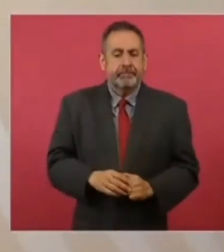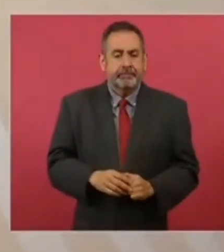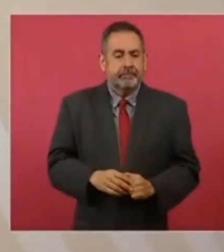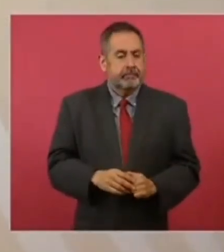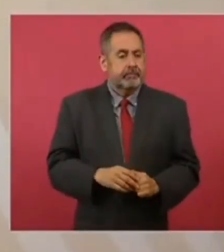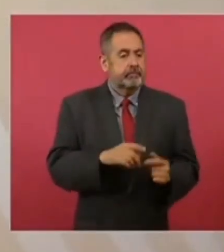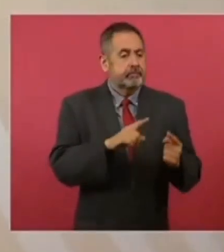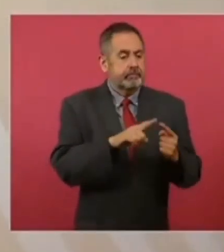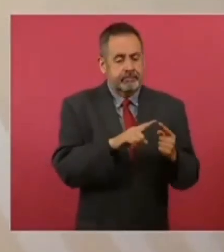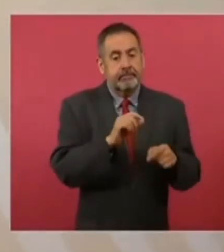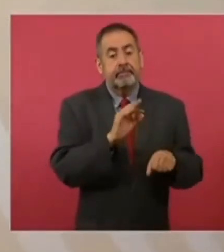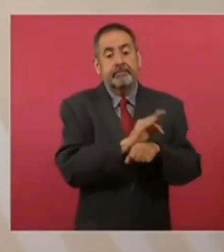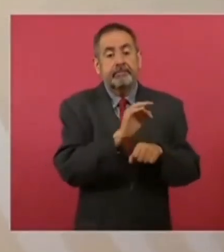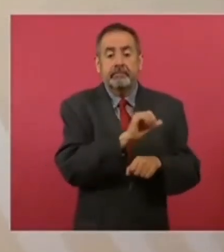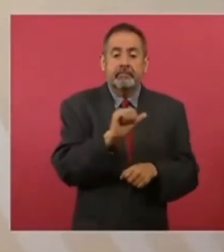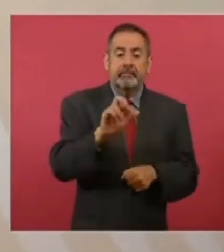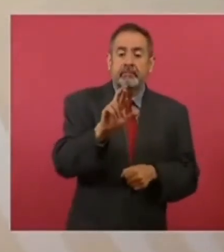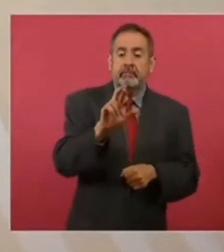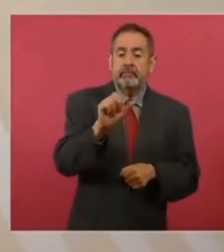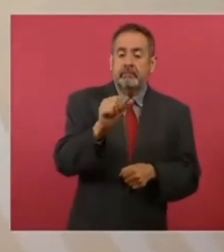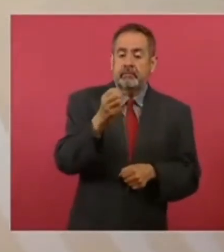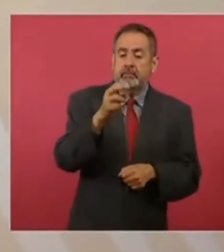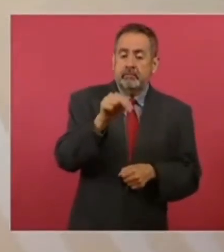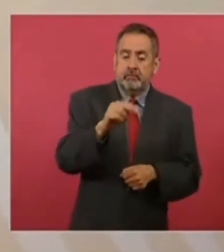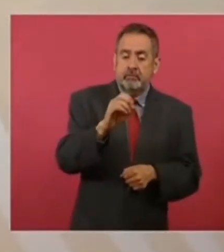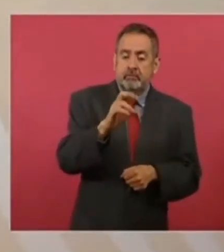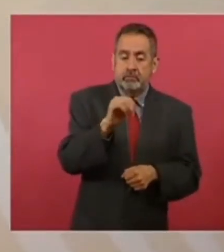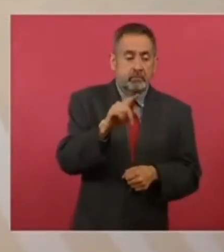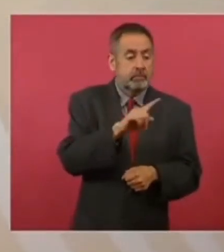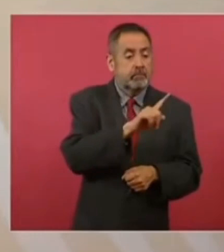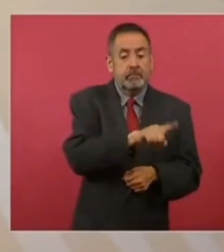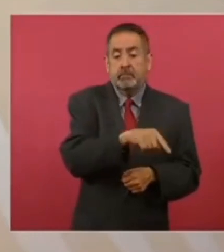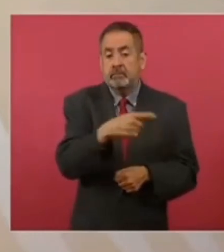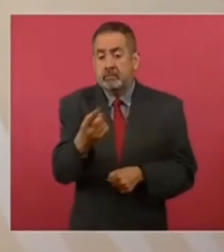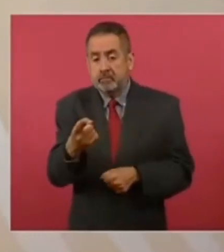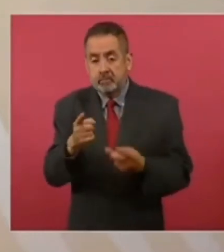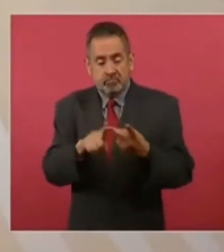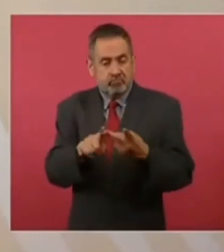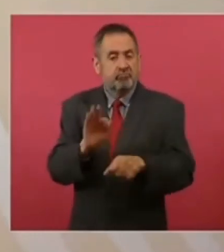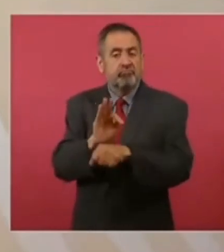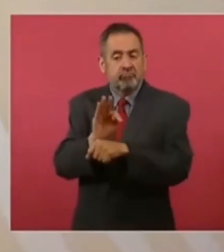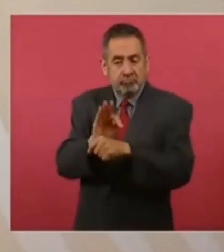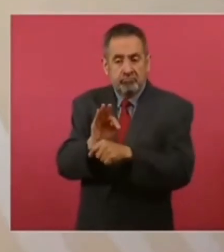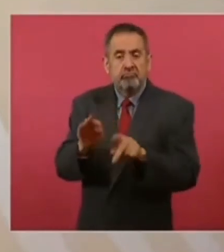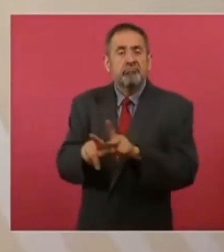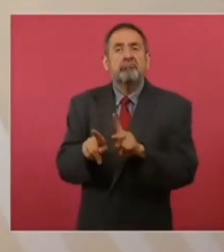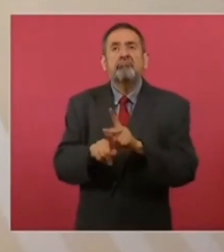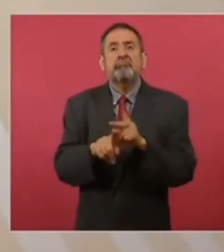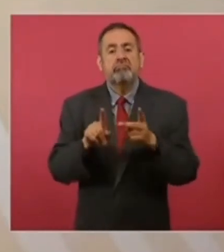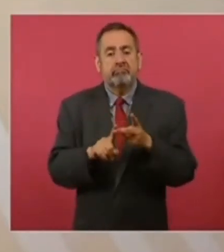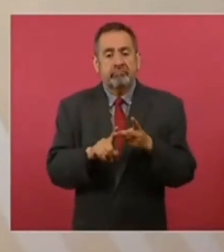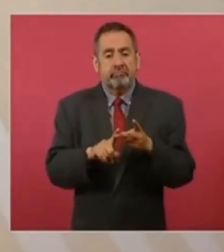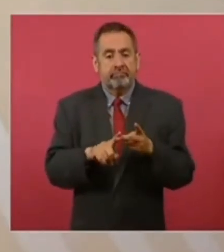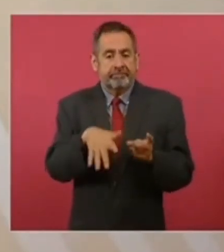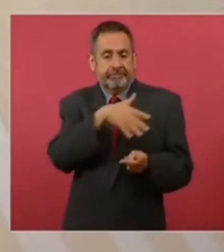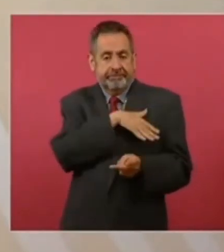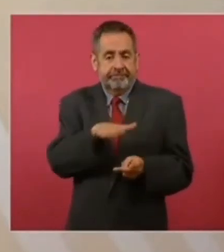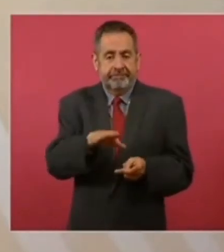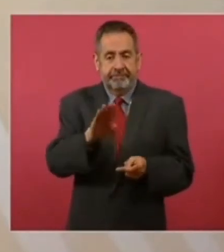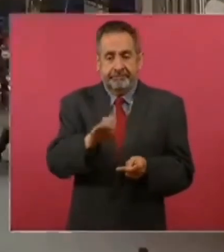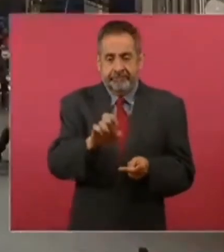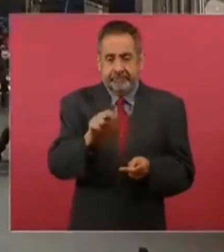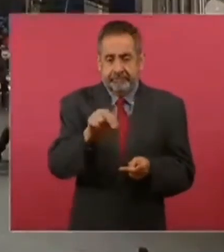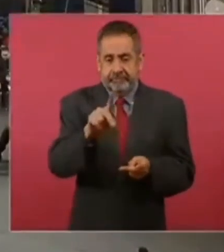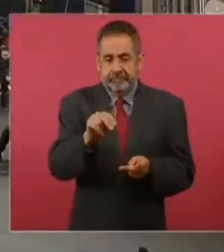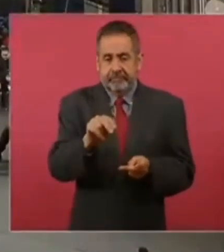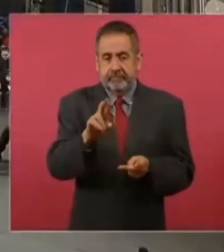a Ramón Corral, y también los que defendían a el general Bernardo